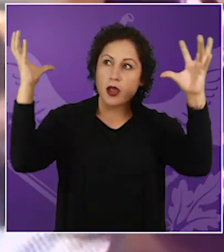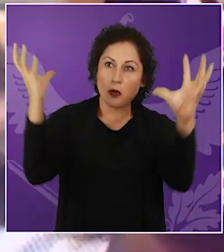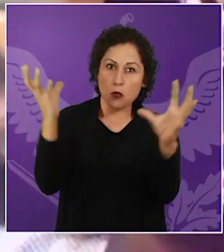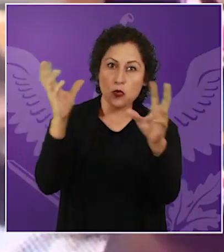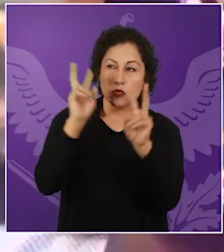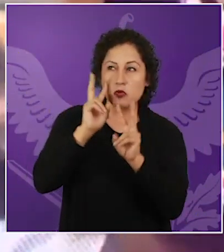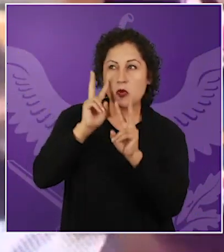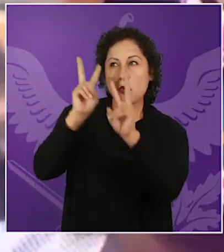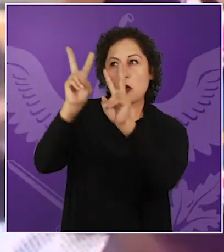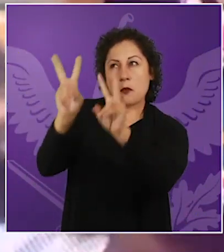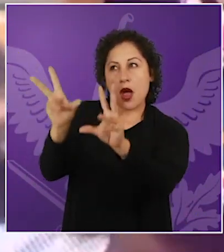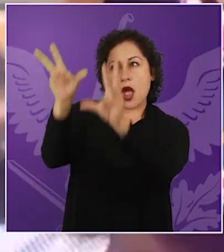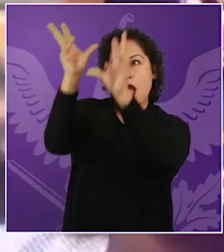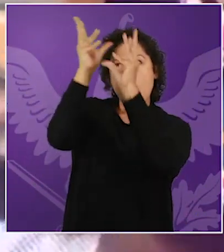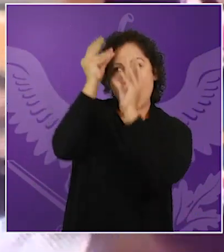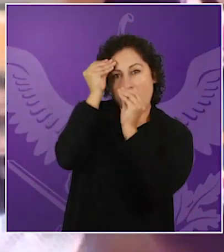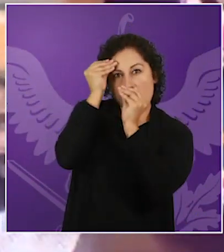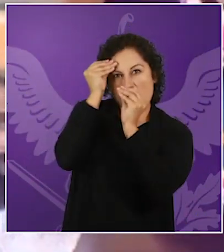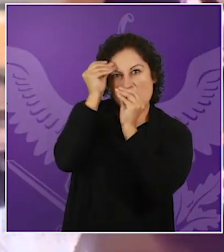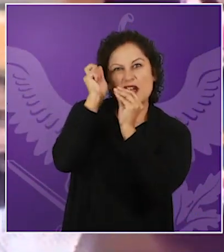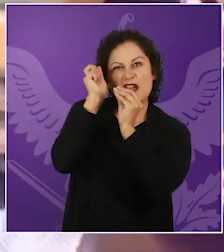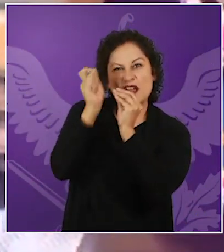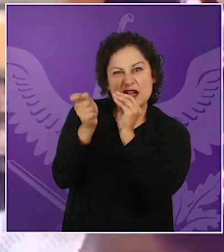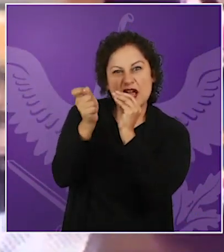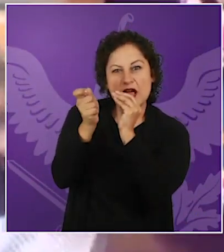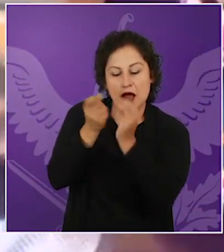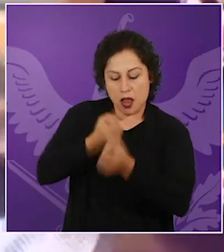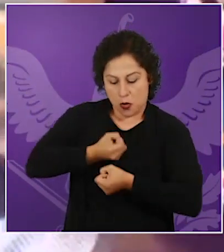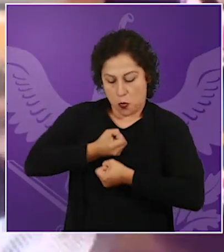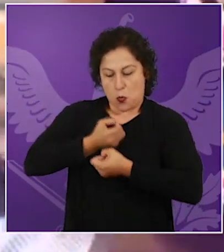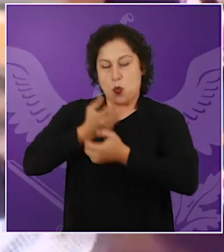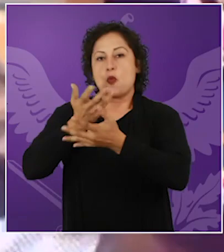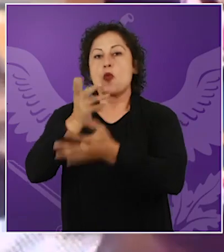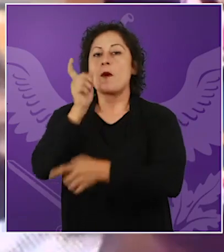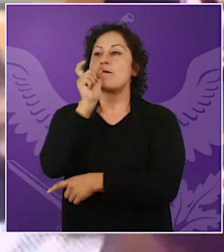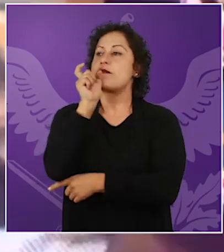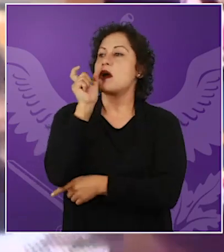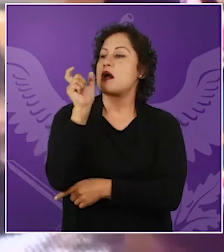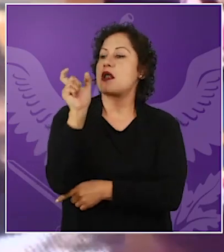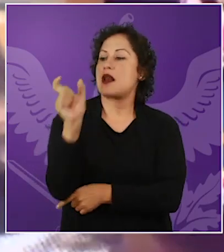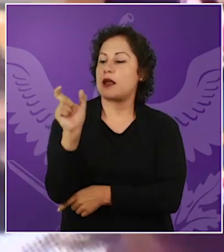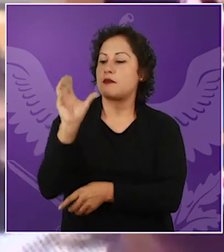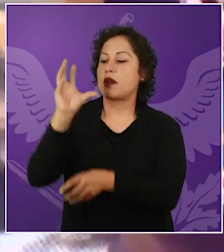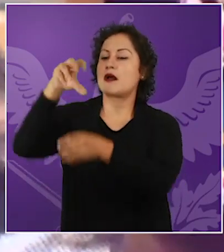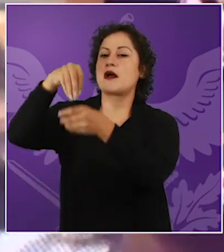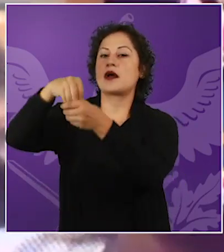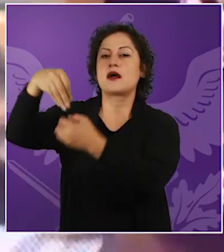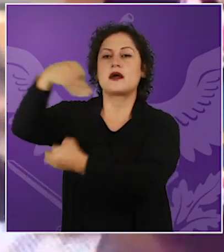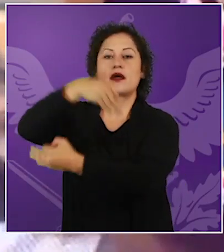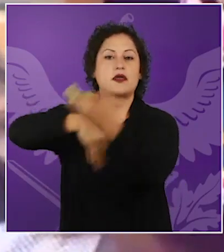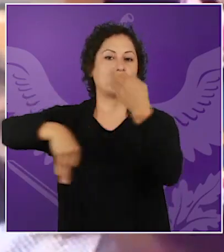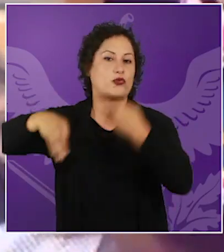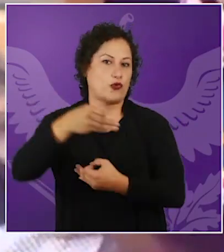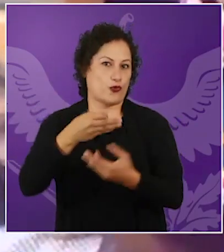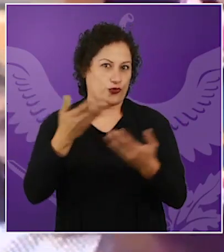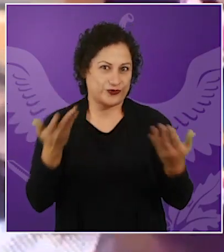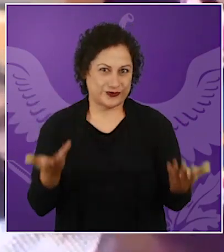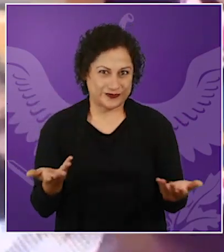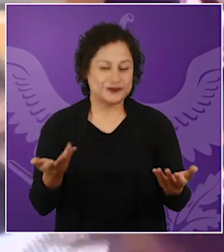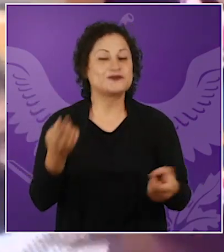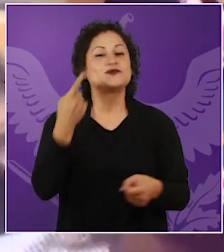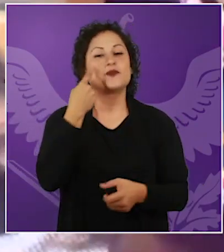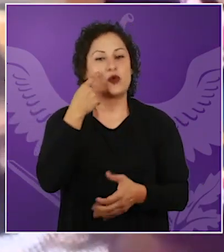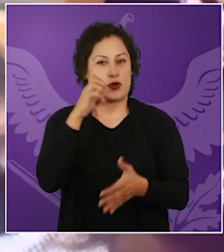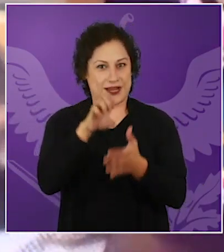describir al mundo como es, tenemos que usar palabras que comprendan a todos y a todas. Es